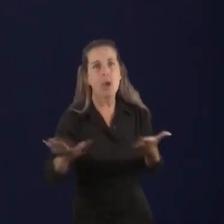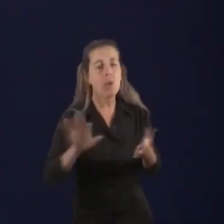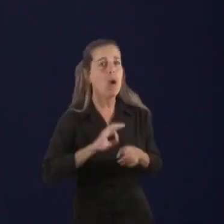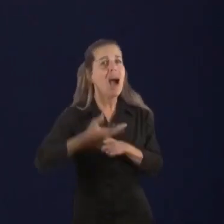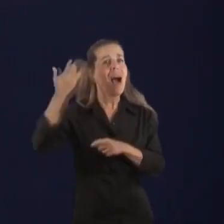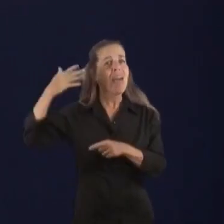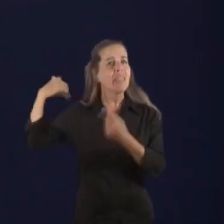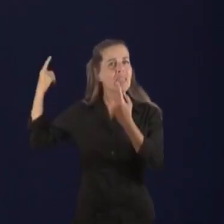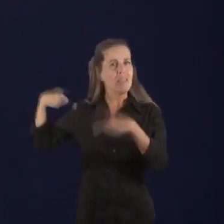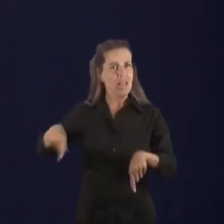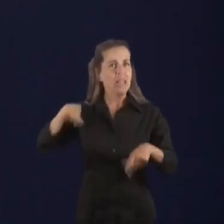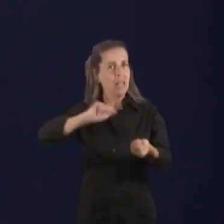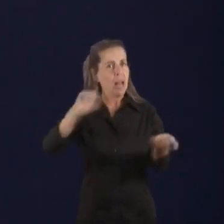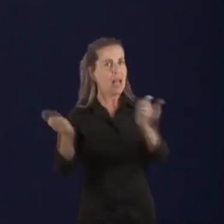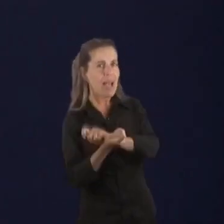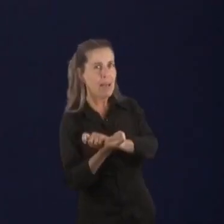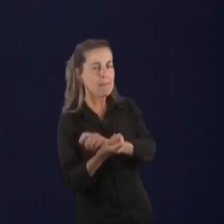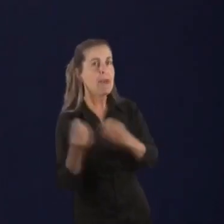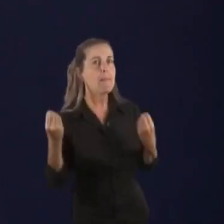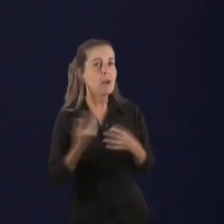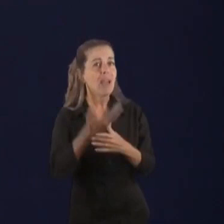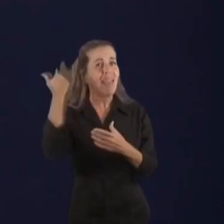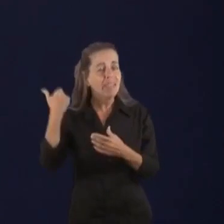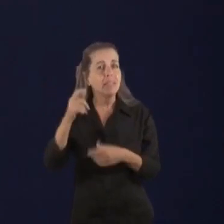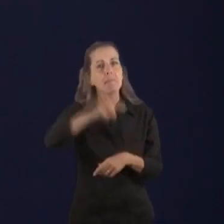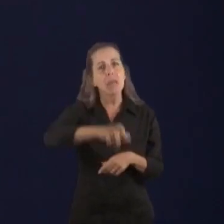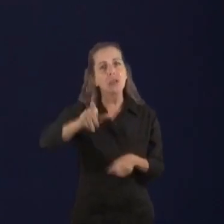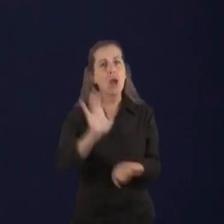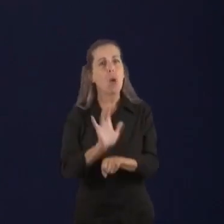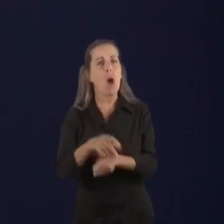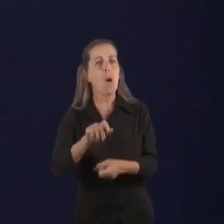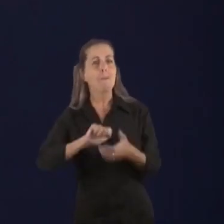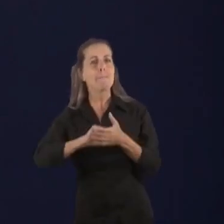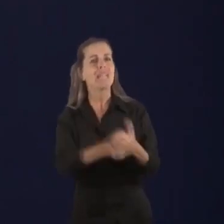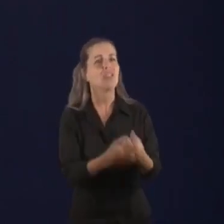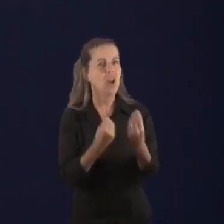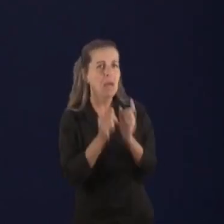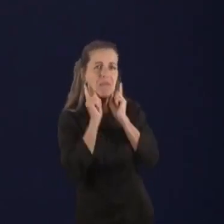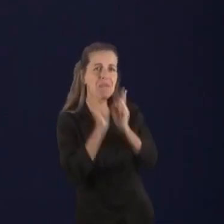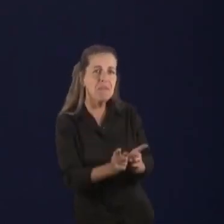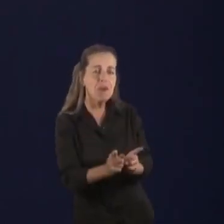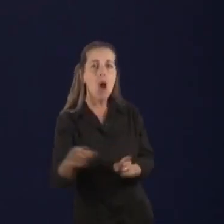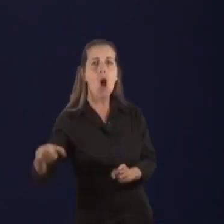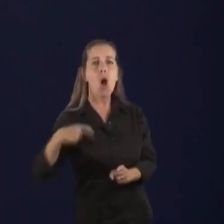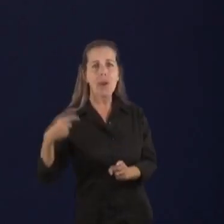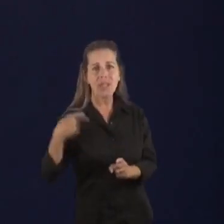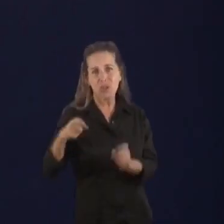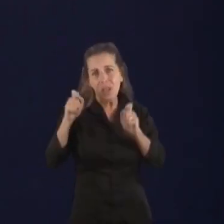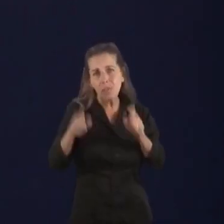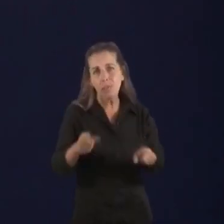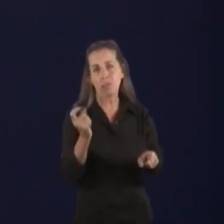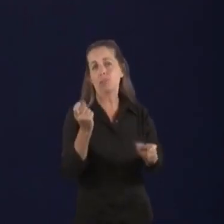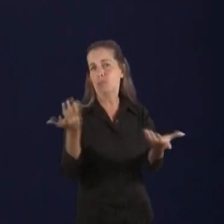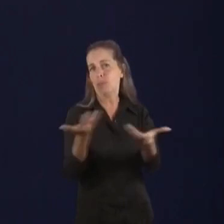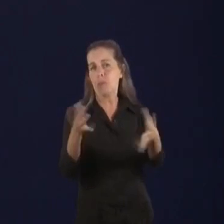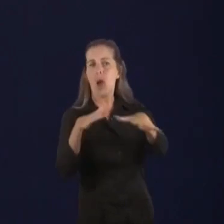no pudo ser así, ya que muchos estaban obligados a mantener la obra social que les obligaba a tener